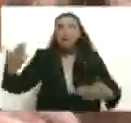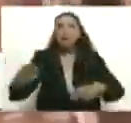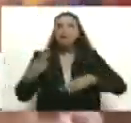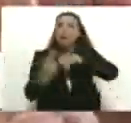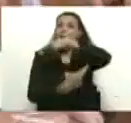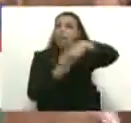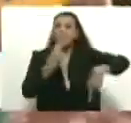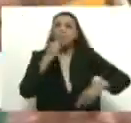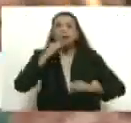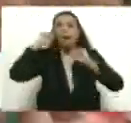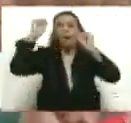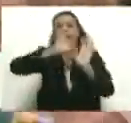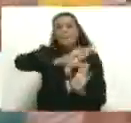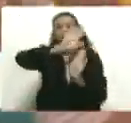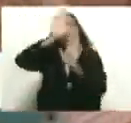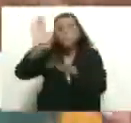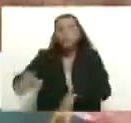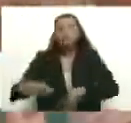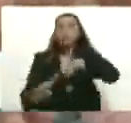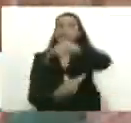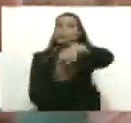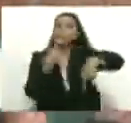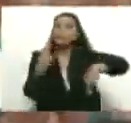¡Saludo solidario!